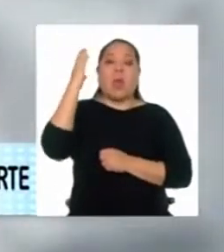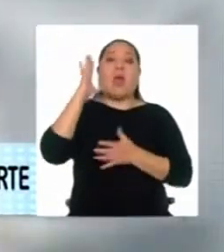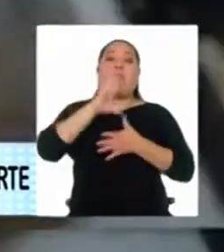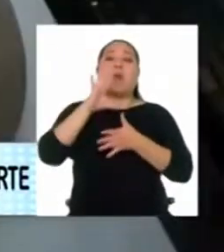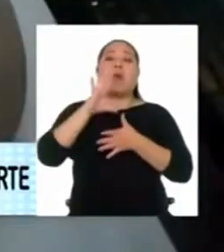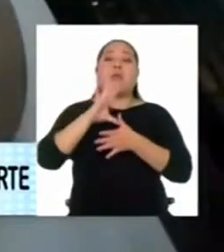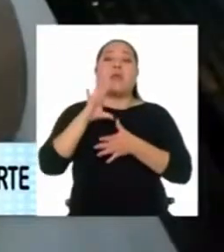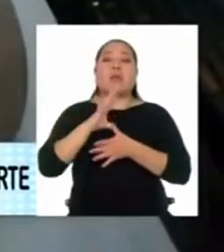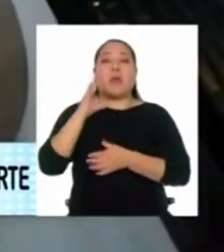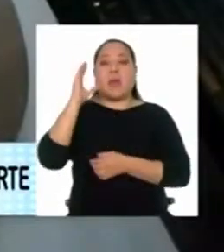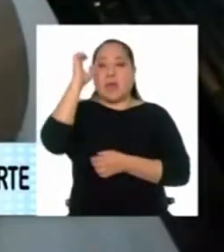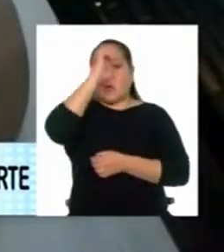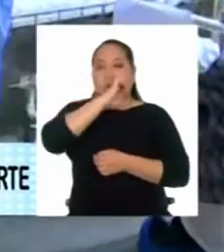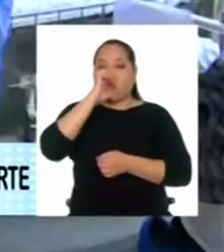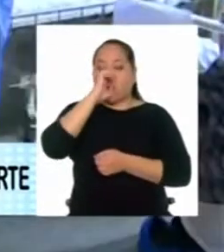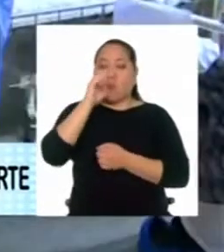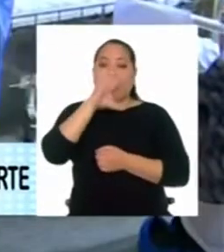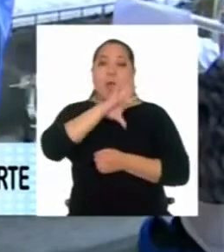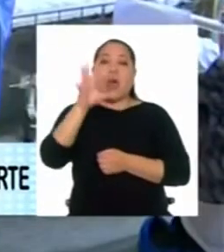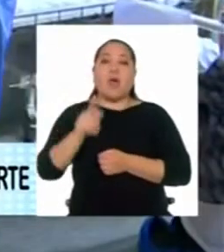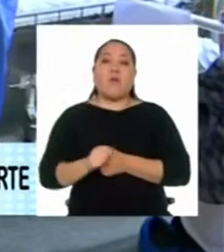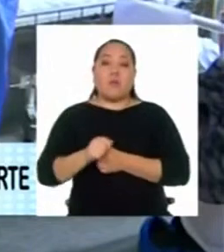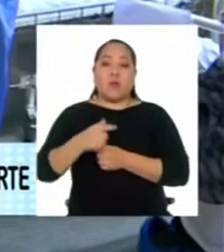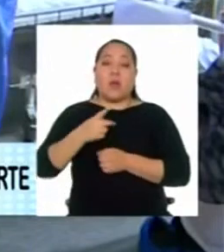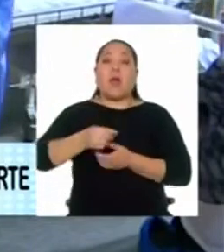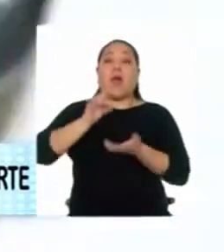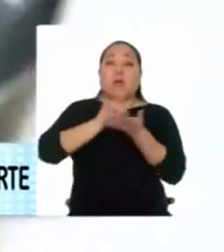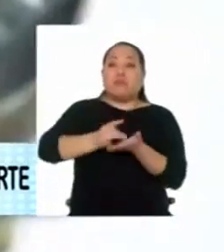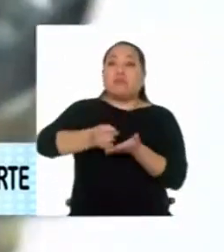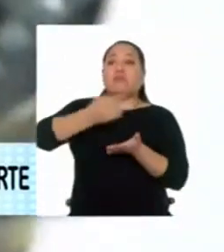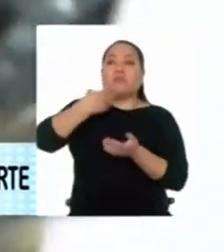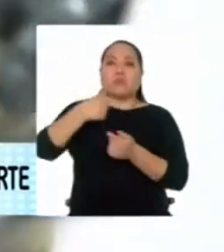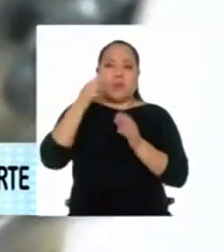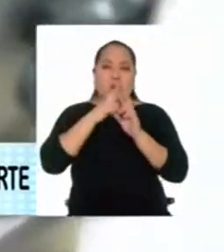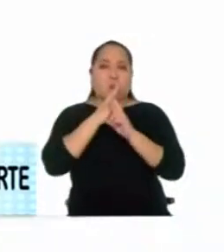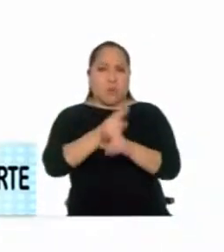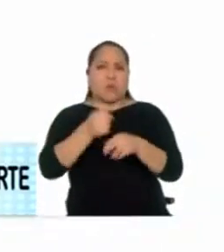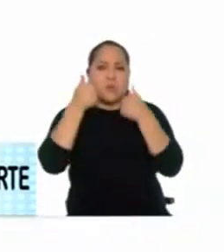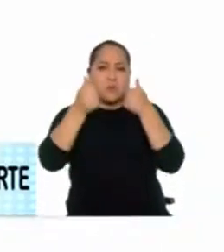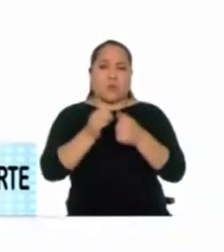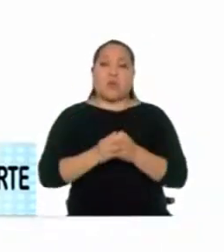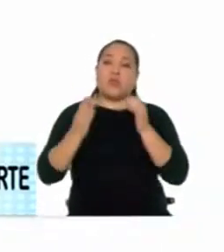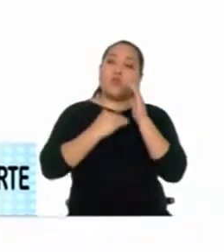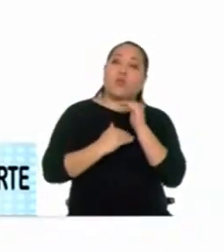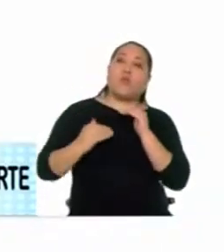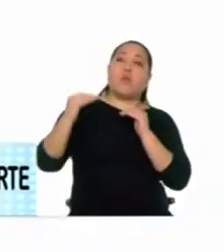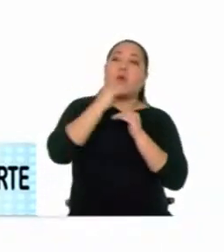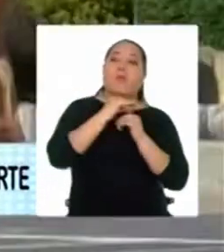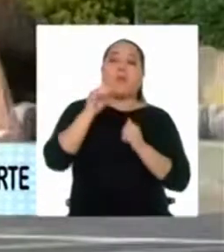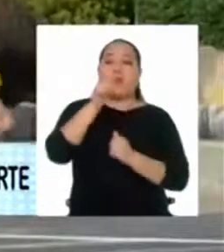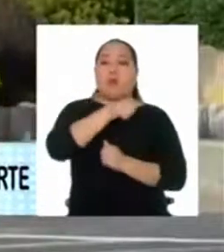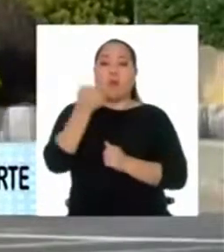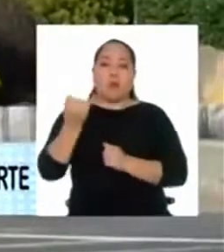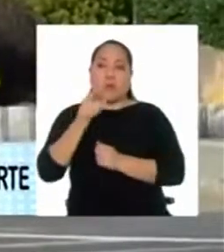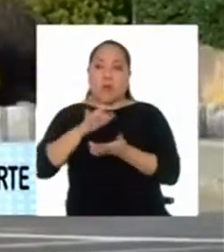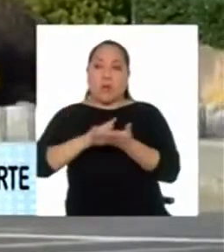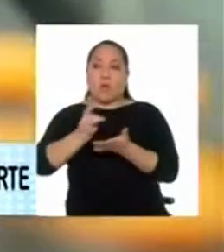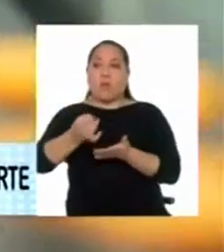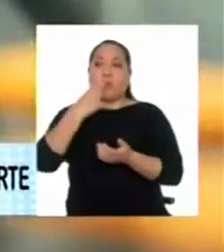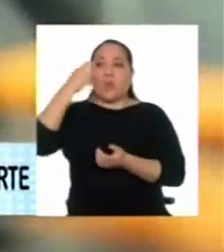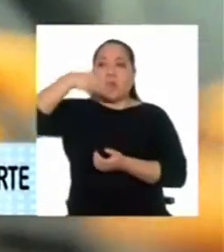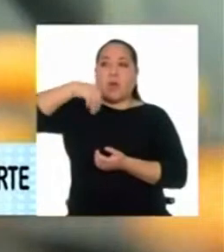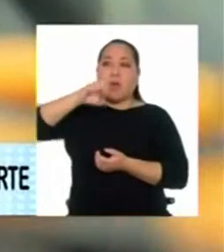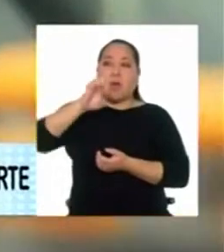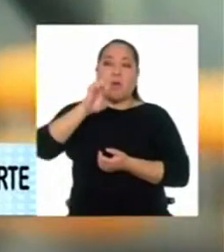fueron sometidos a ensayos cuyos resultados fueron satisfactorios. Los hallazgos superan a la píldora rival de Merck,